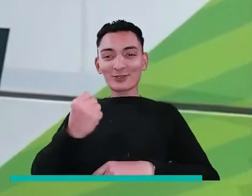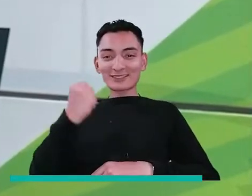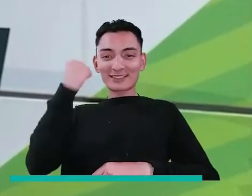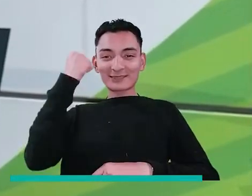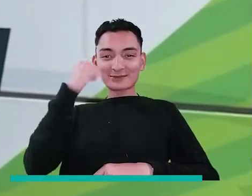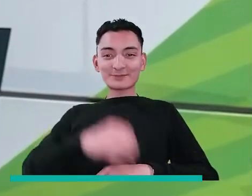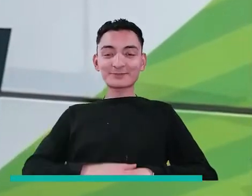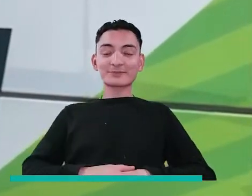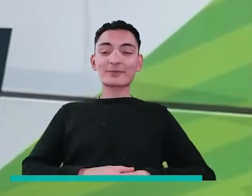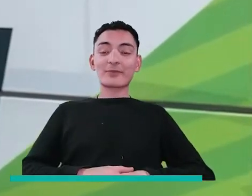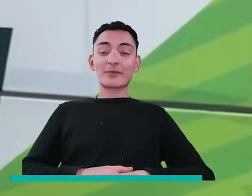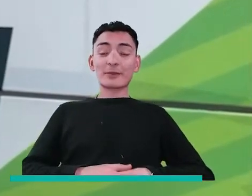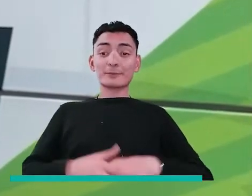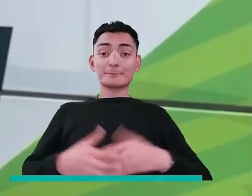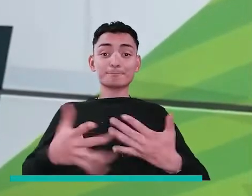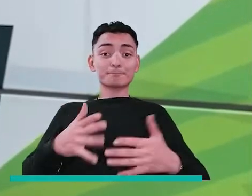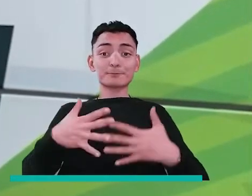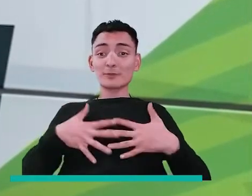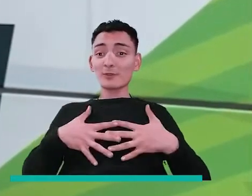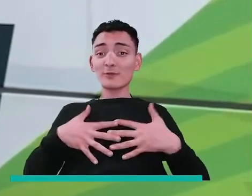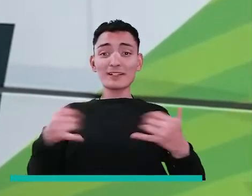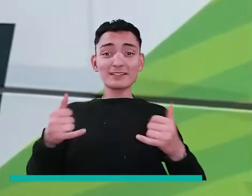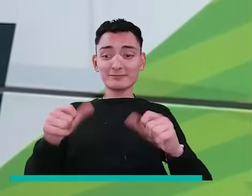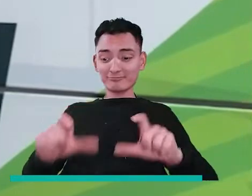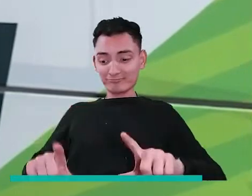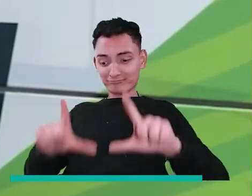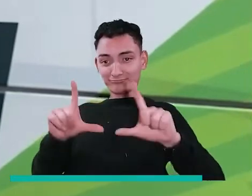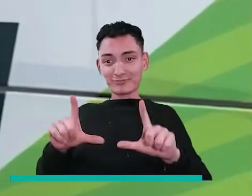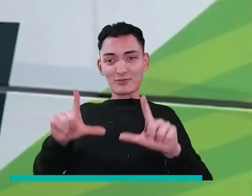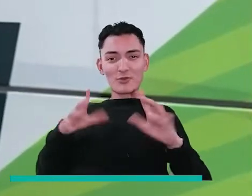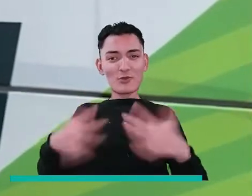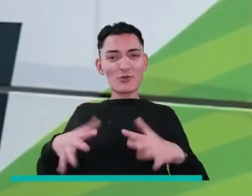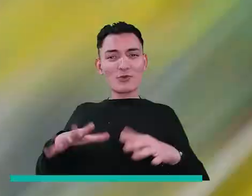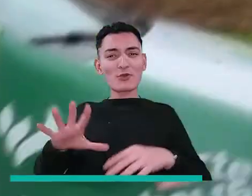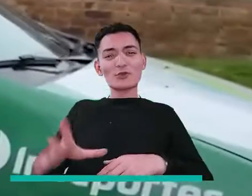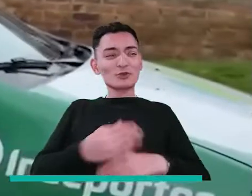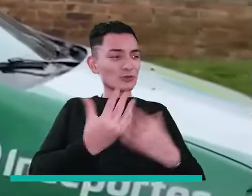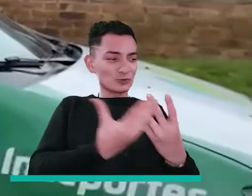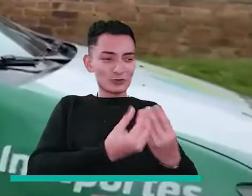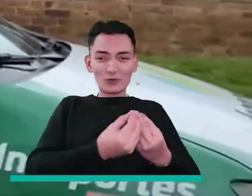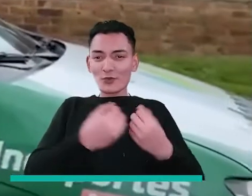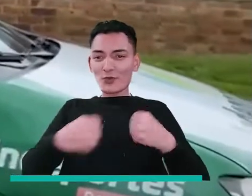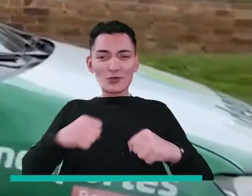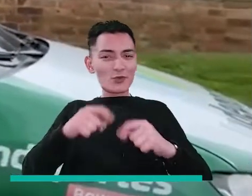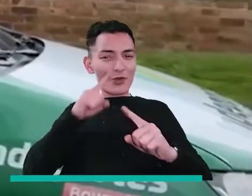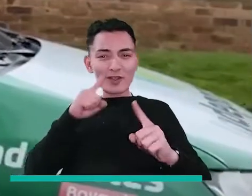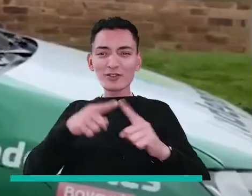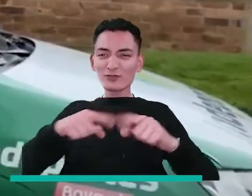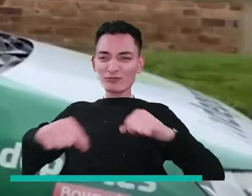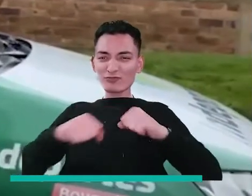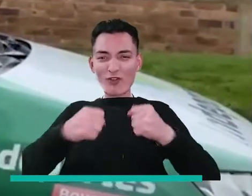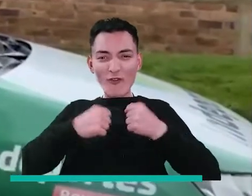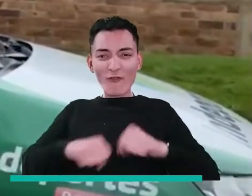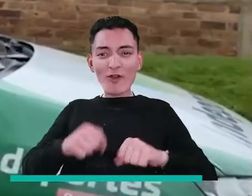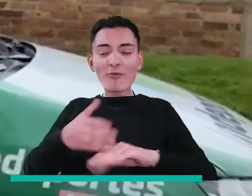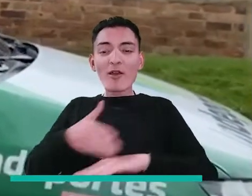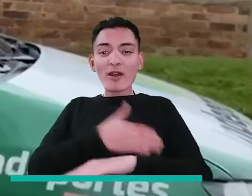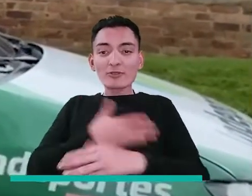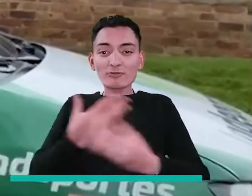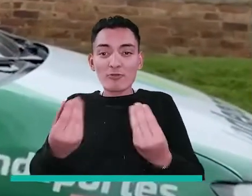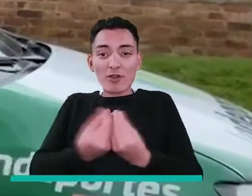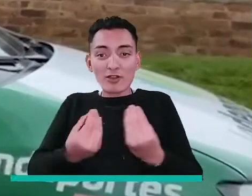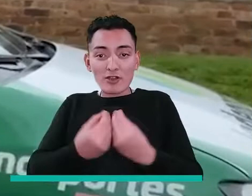por esta oportunidad y por este título que pues hace parte de todos nosotros. Muy contento de obtener este resultado, este título,